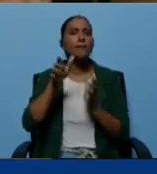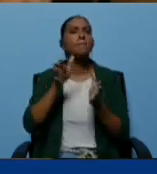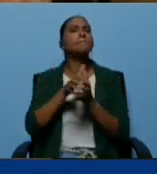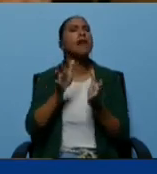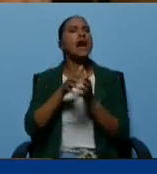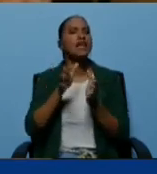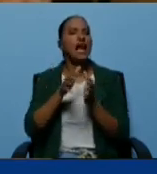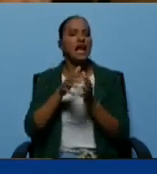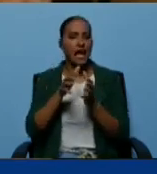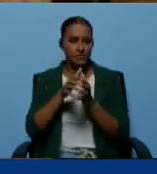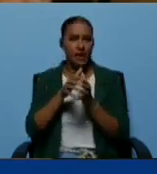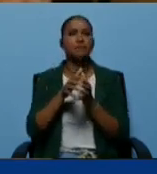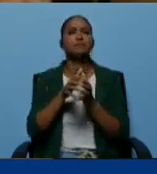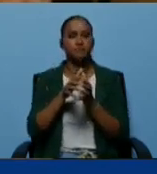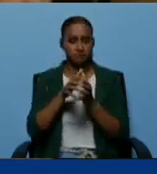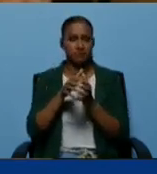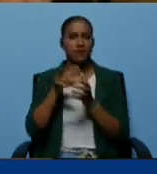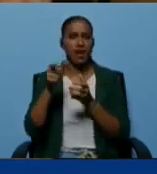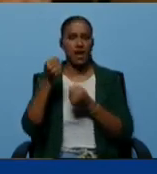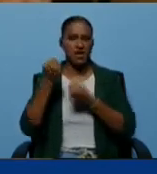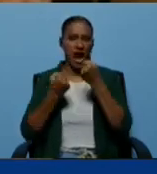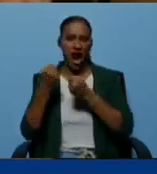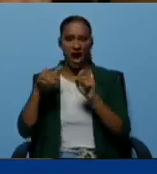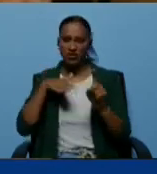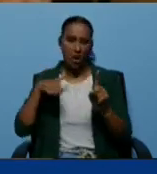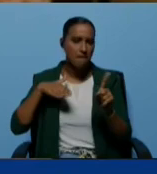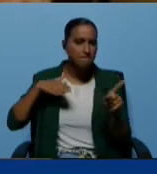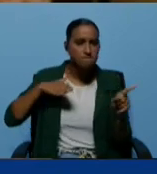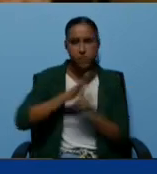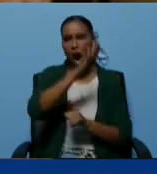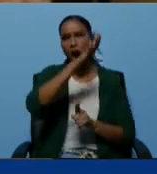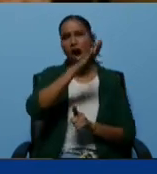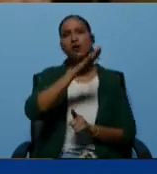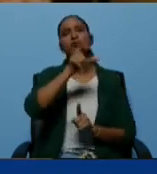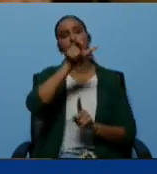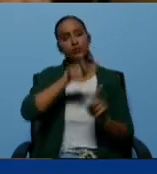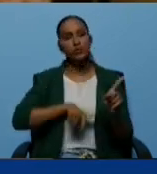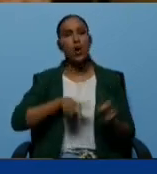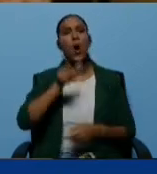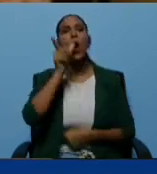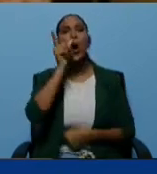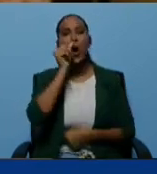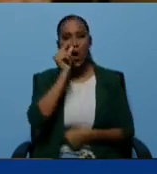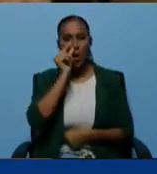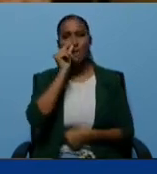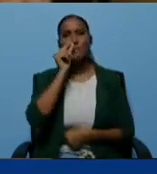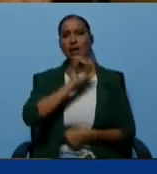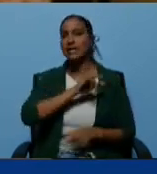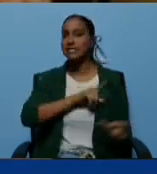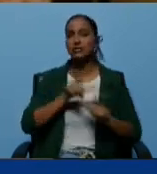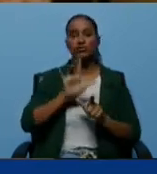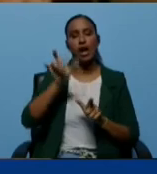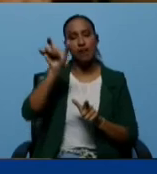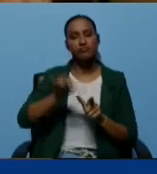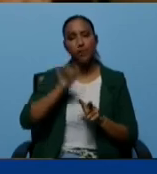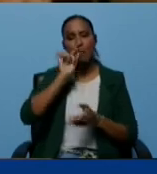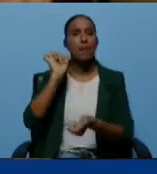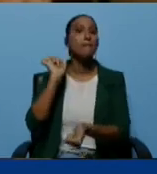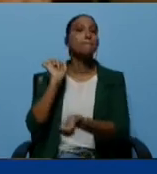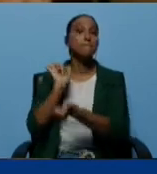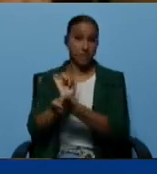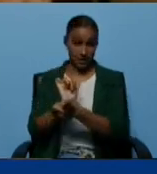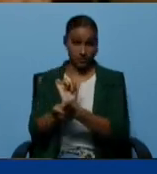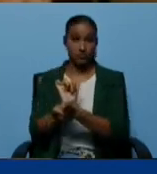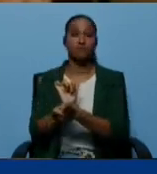de patrullaje en la zona. Las acciones inmediatas del organismo de seguridad lograron la aprehensión del victimario, quien se